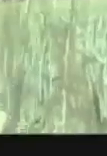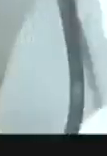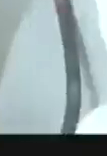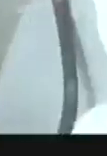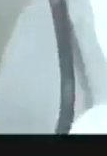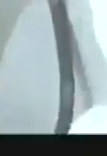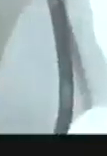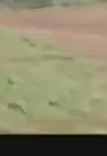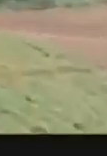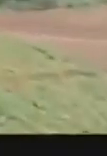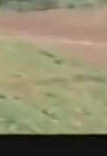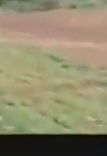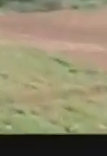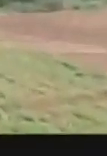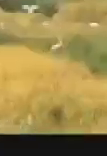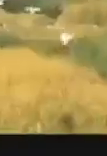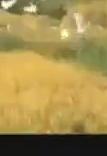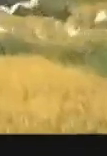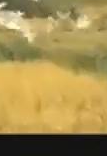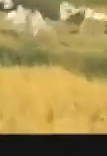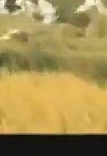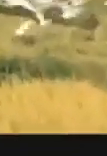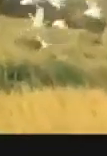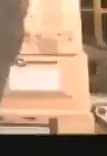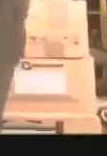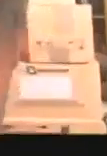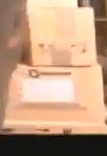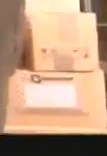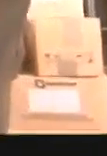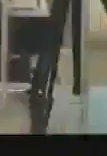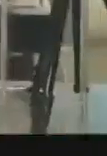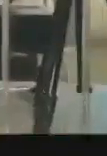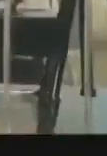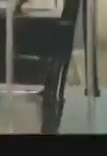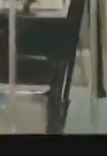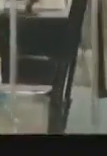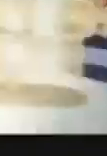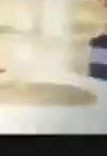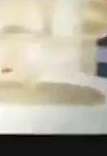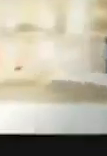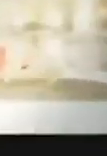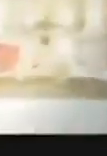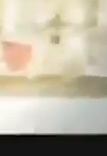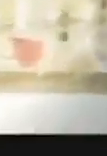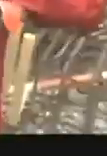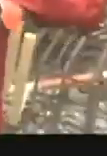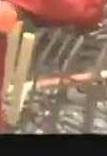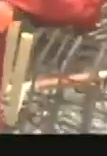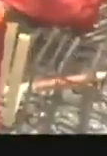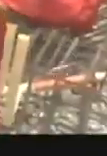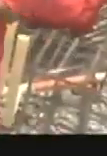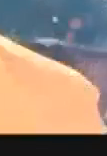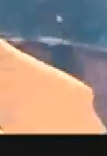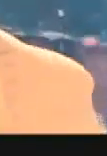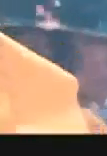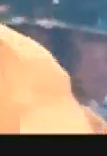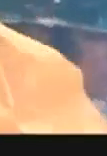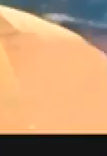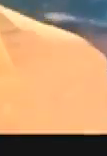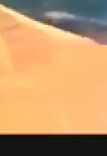hace 200 años. El espíritu original que movió a Bolívar desde la Carta de Jamaica hasta Ayacucho. Su